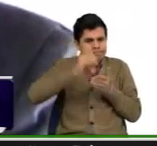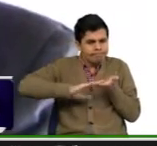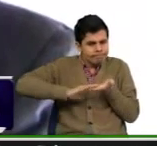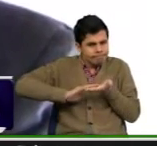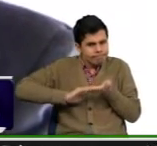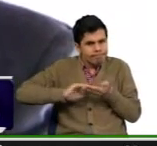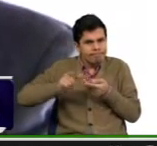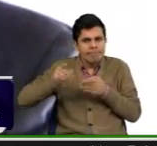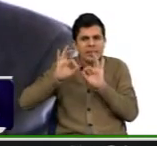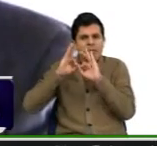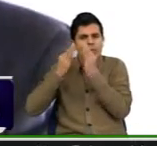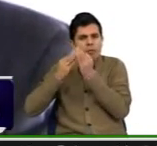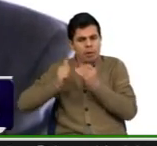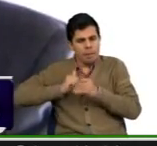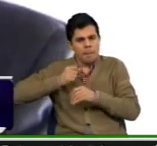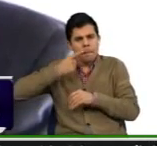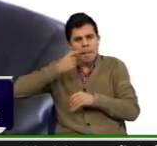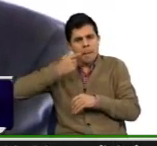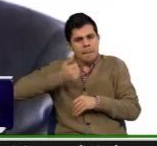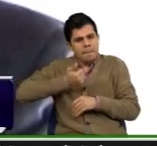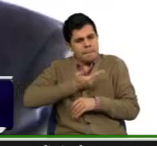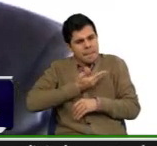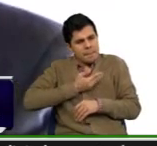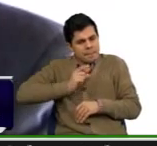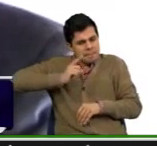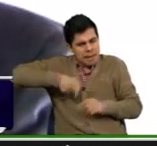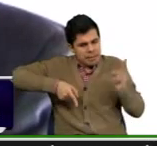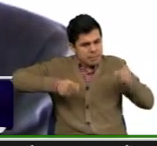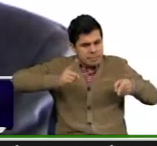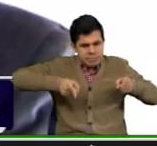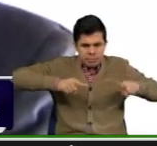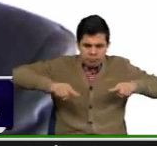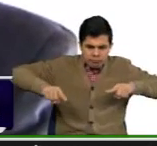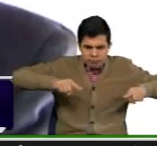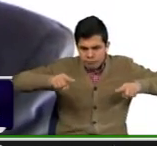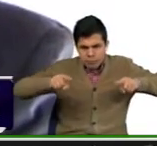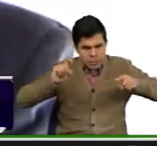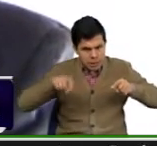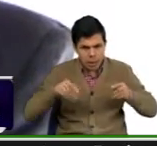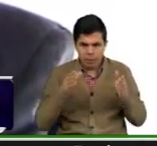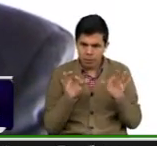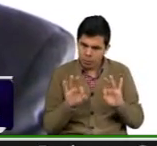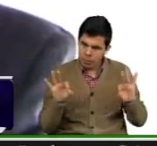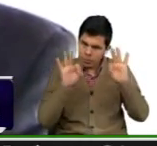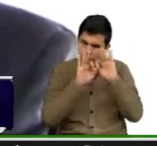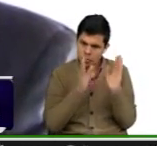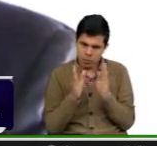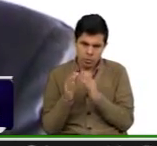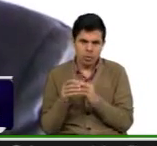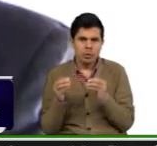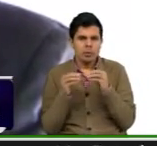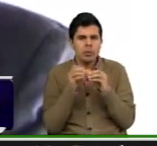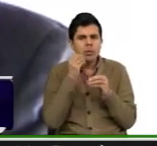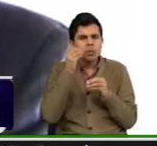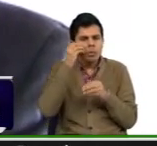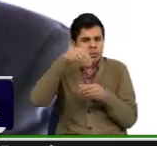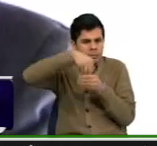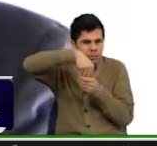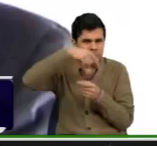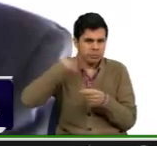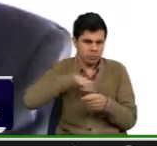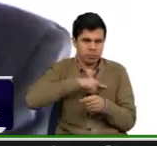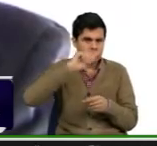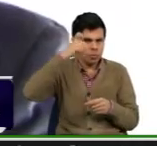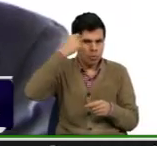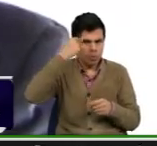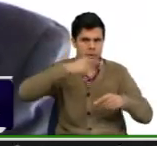misma autoridad en la familia, desde la responsabilidad de las familias con sus hijos, desde las acciones en las instituciones y desde las acciones que nosotros desde